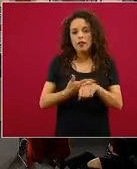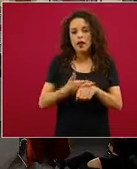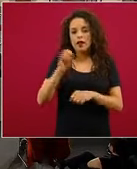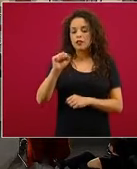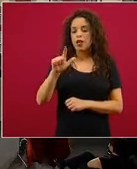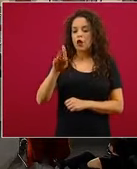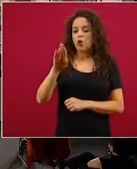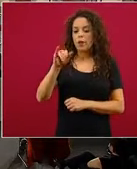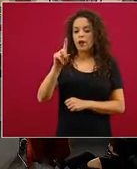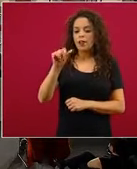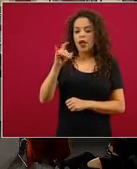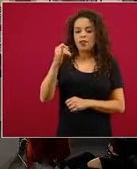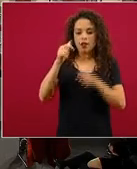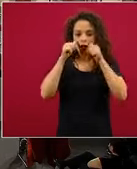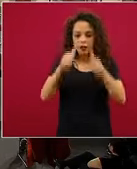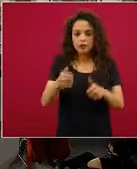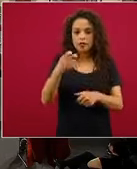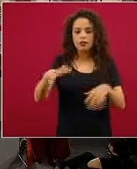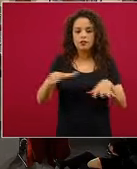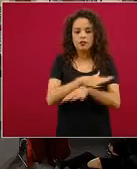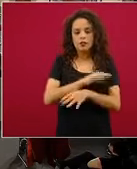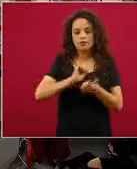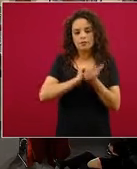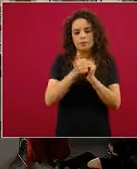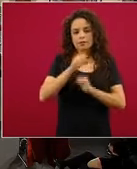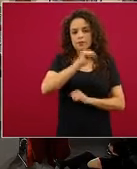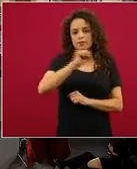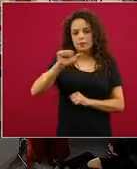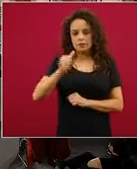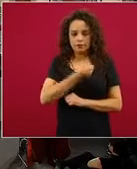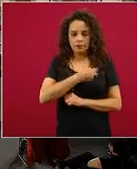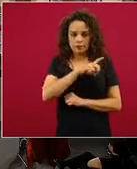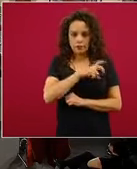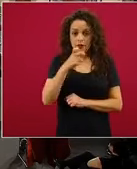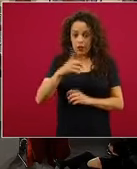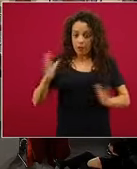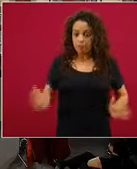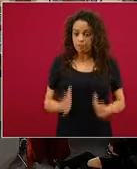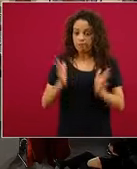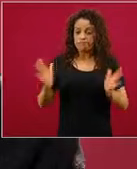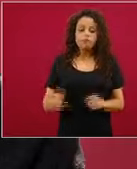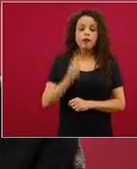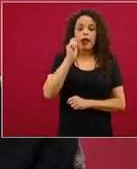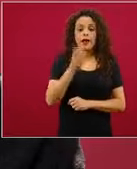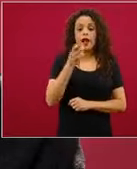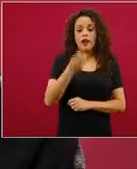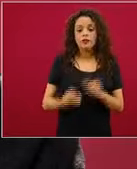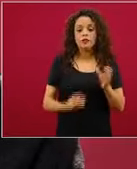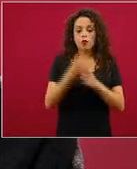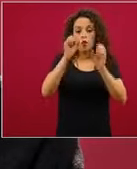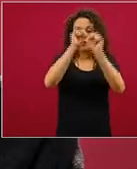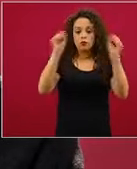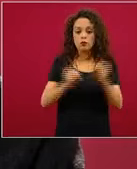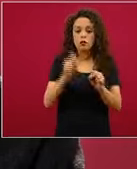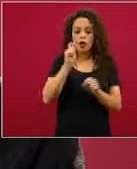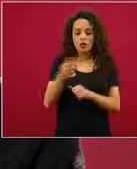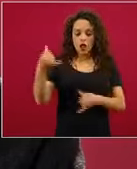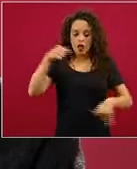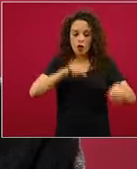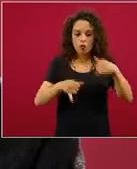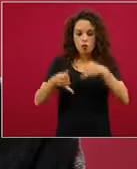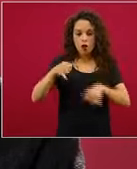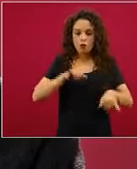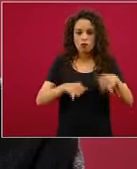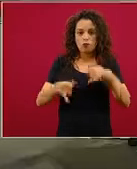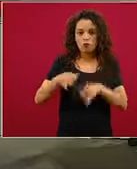transformó en Secretaría de Salud. Él fue de los impulsores del establecimiento de nuestro sistema de laboratorios, de la Red Nacional de